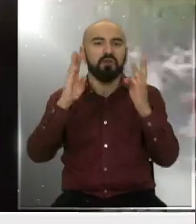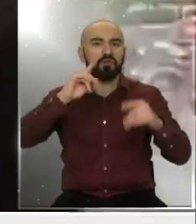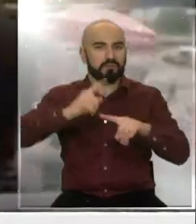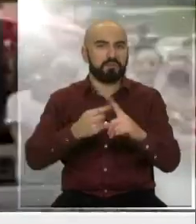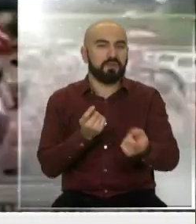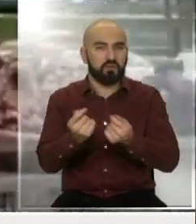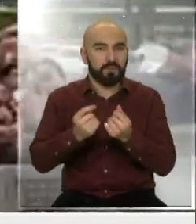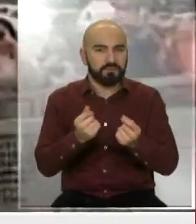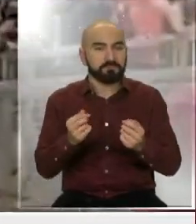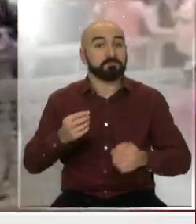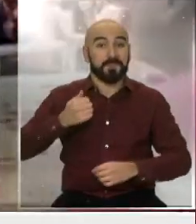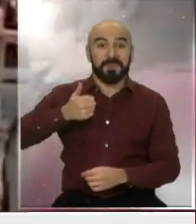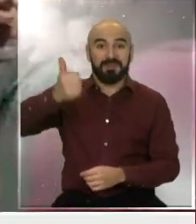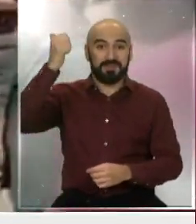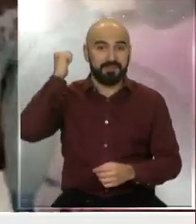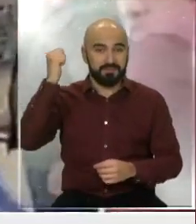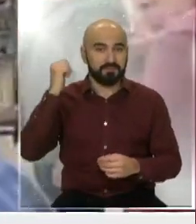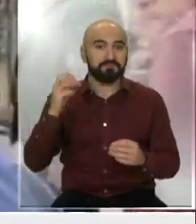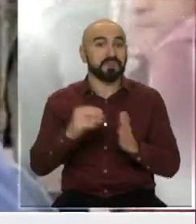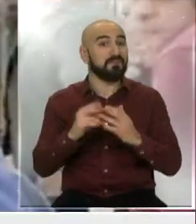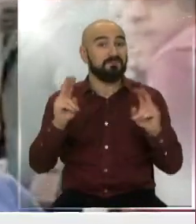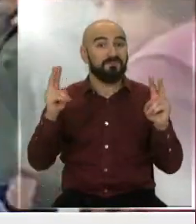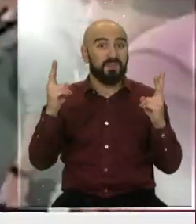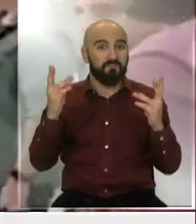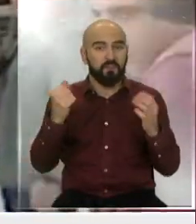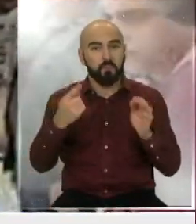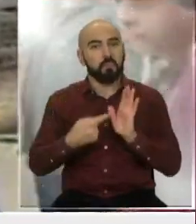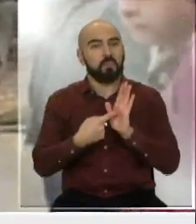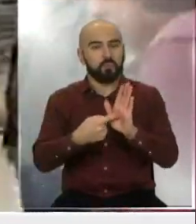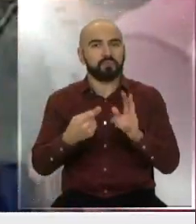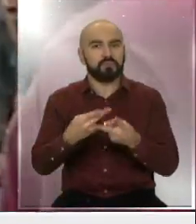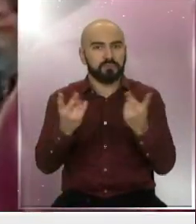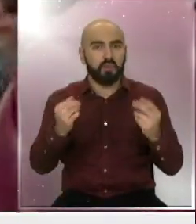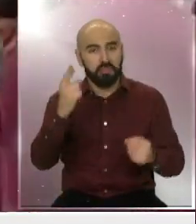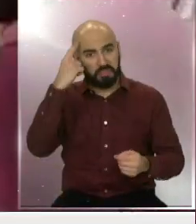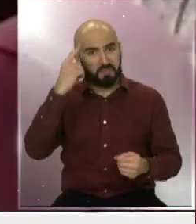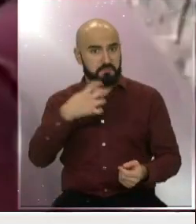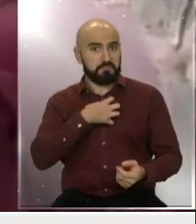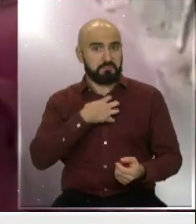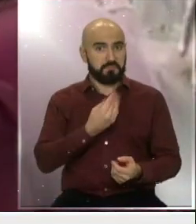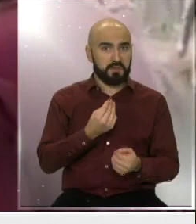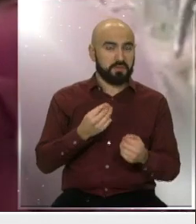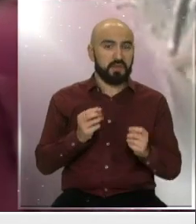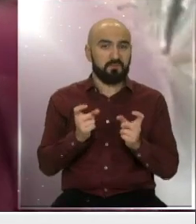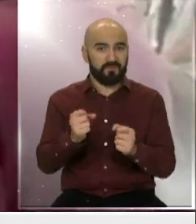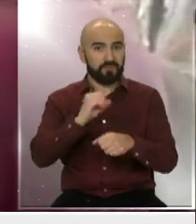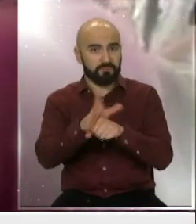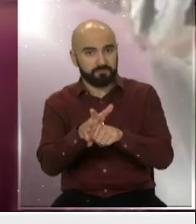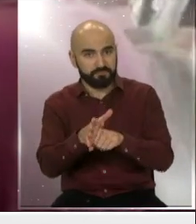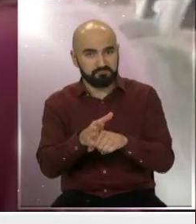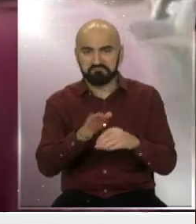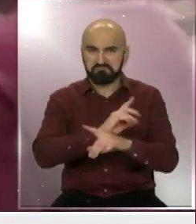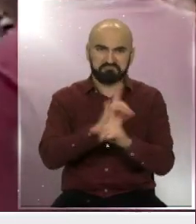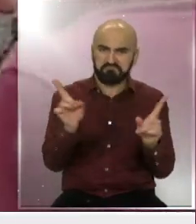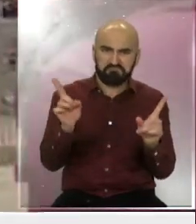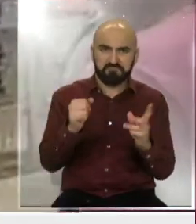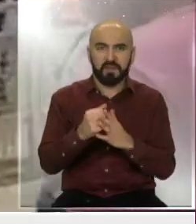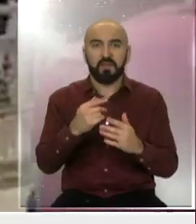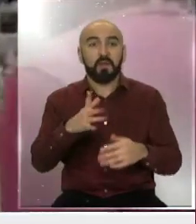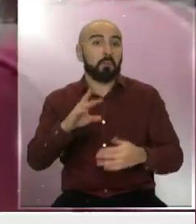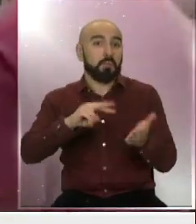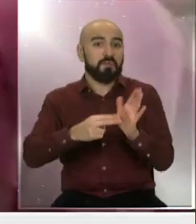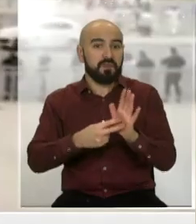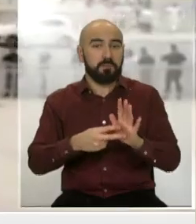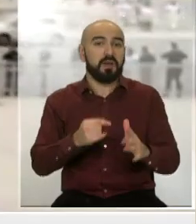Ayer, en una transmisión en vivo, insistió en que no hay que acobardarse del virus y que las consecuencias del desempleo es lo que va a matar